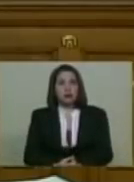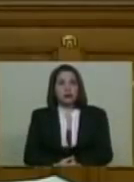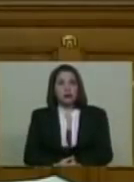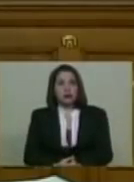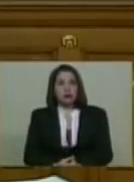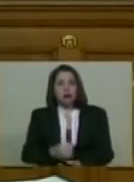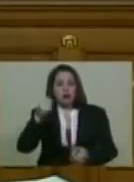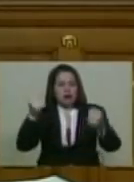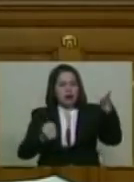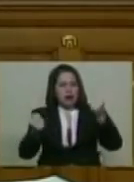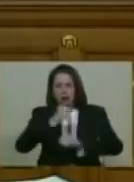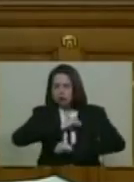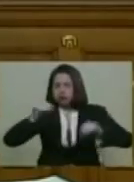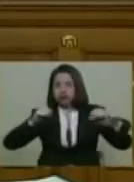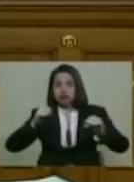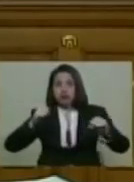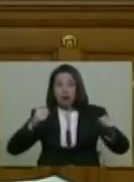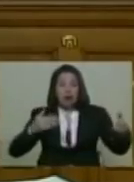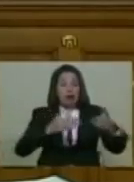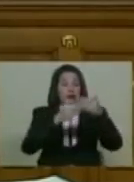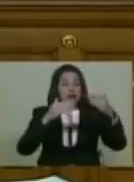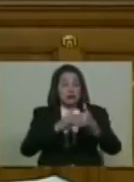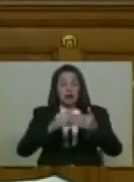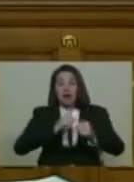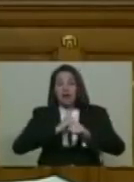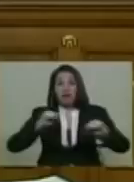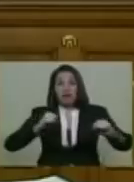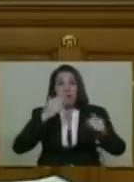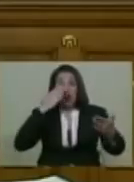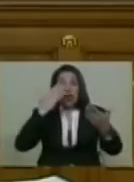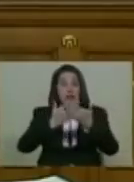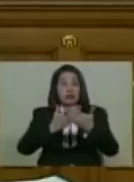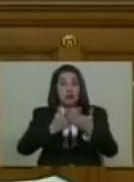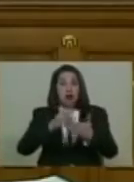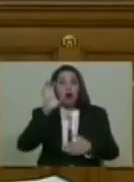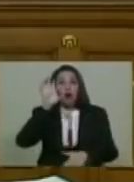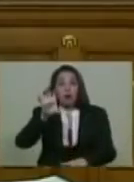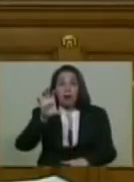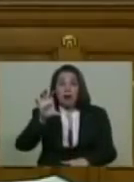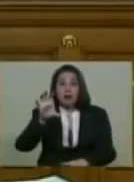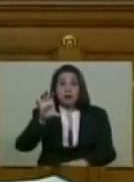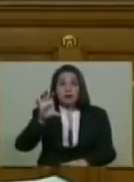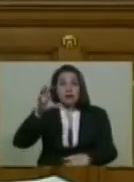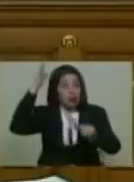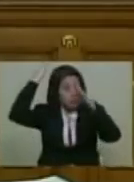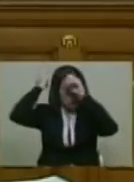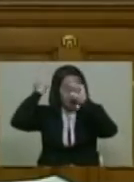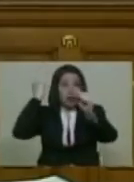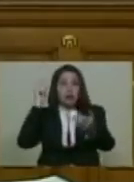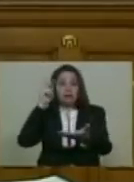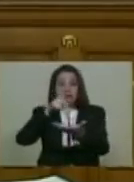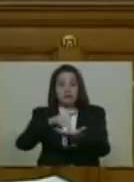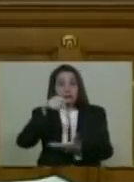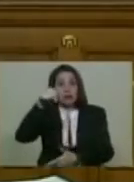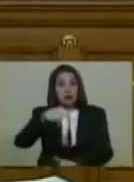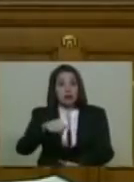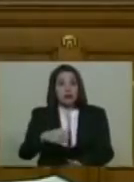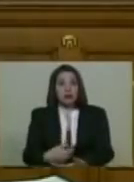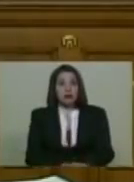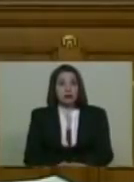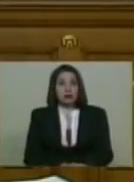para explotarlo ante una embajada de un país querido y prestigioso que tiene su representación aquí